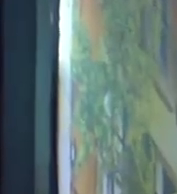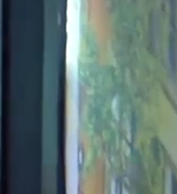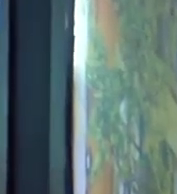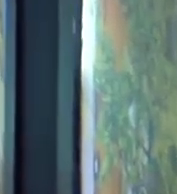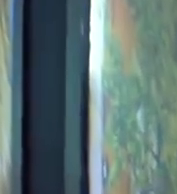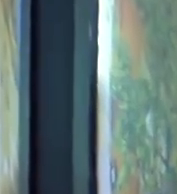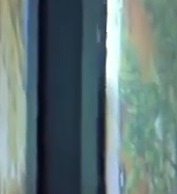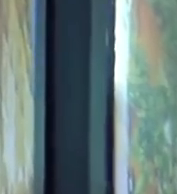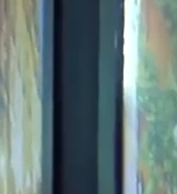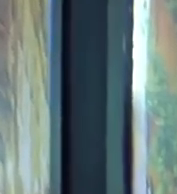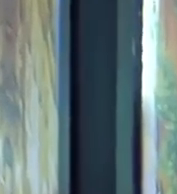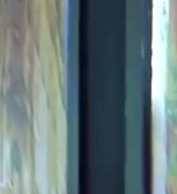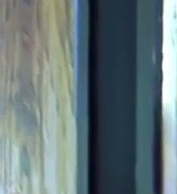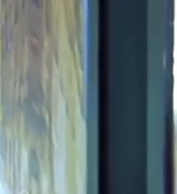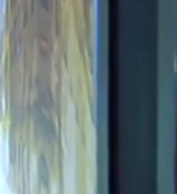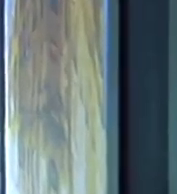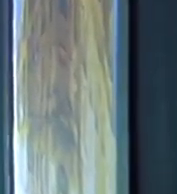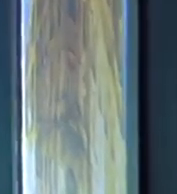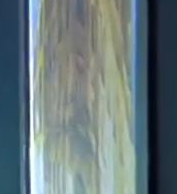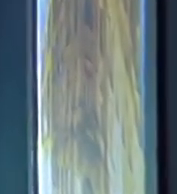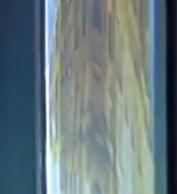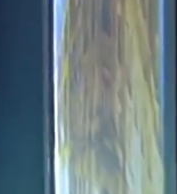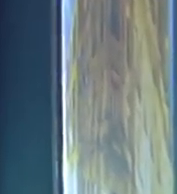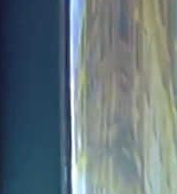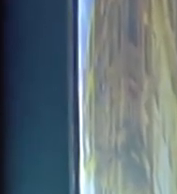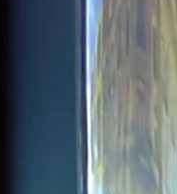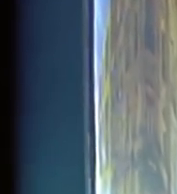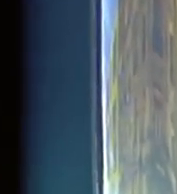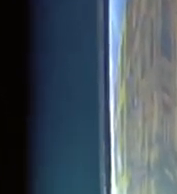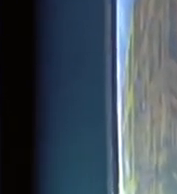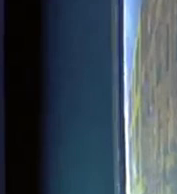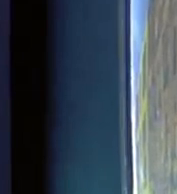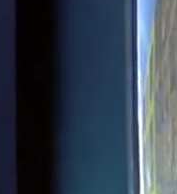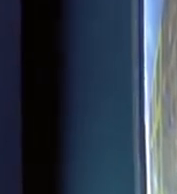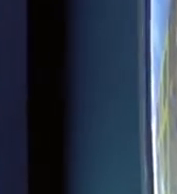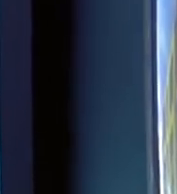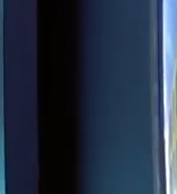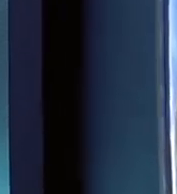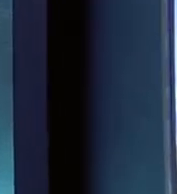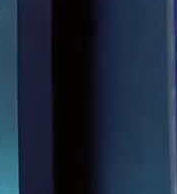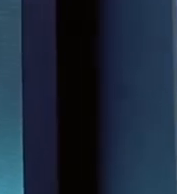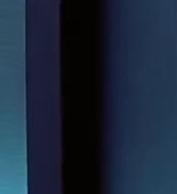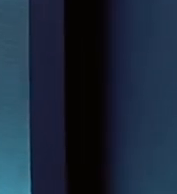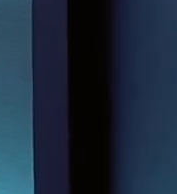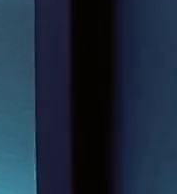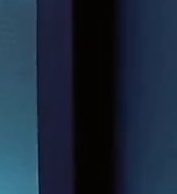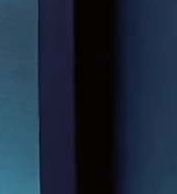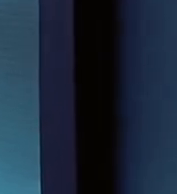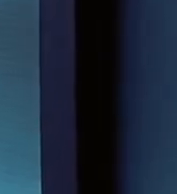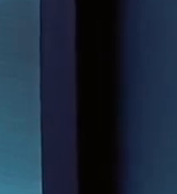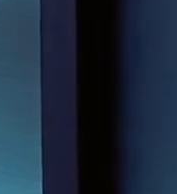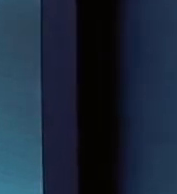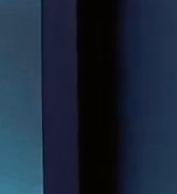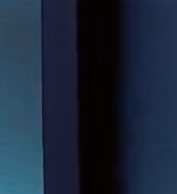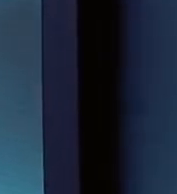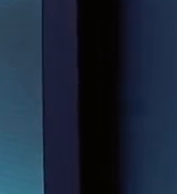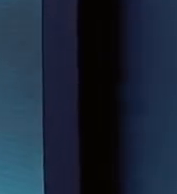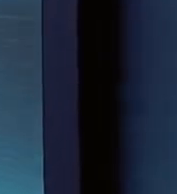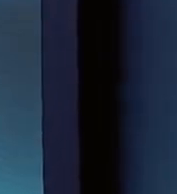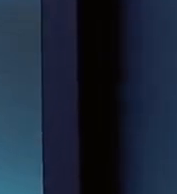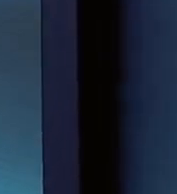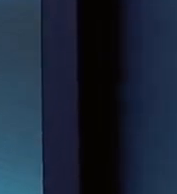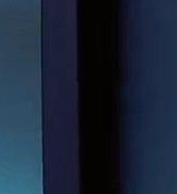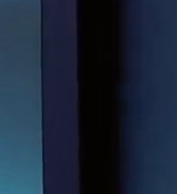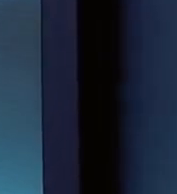Hola, ¿qué tal? Muy buenas tardes. Les damos la más cordial bienvenida a este espacio de noticias corto informativo, hoy que es martes 29 de agosto de